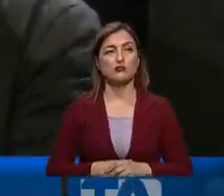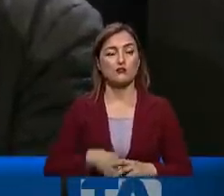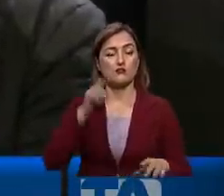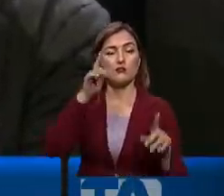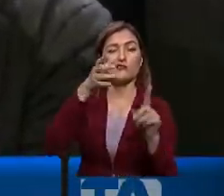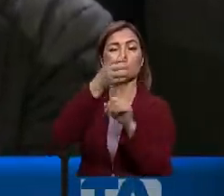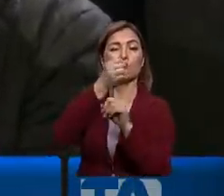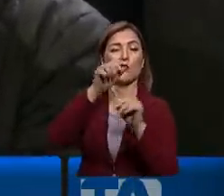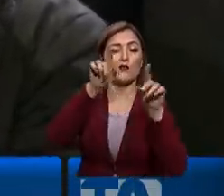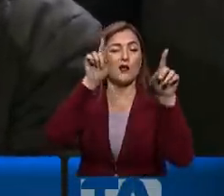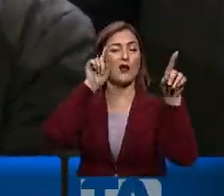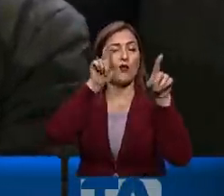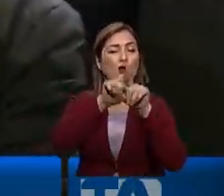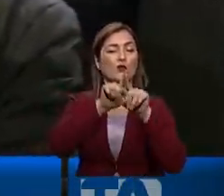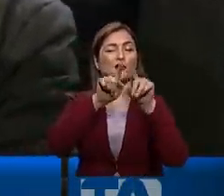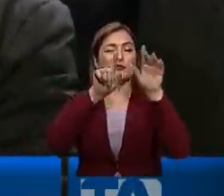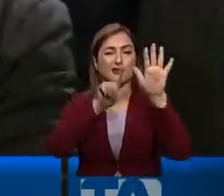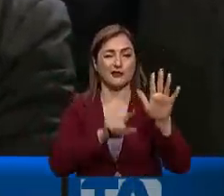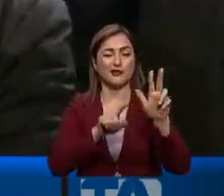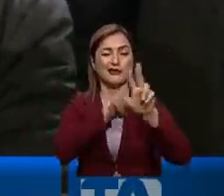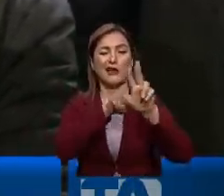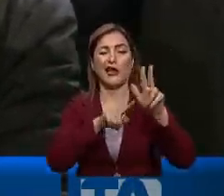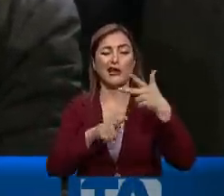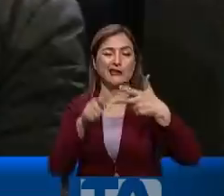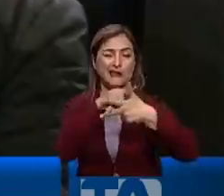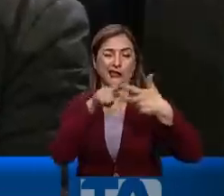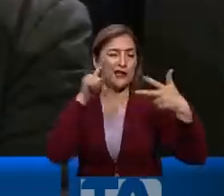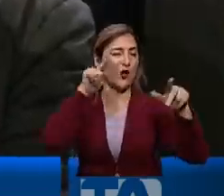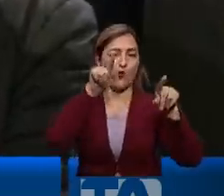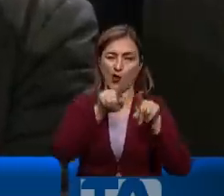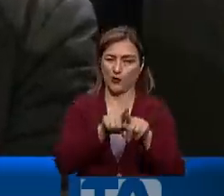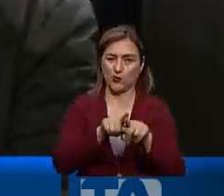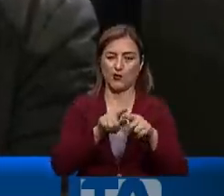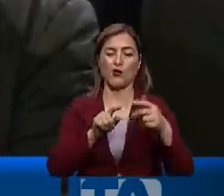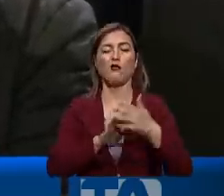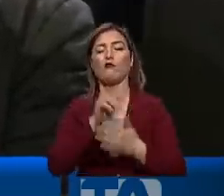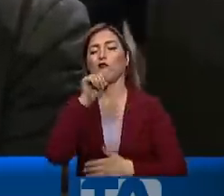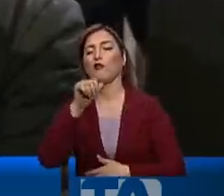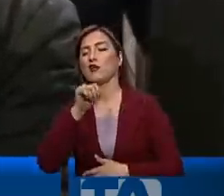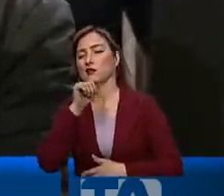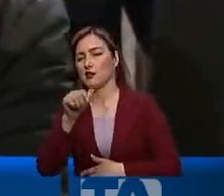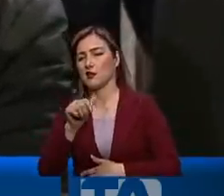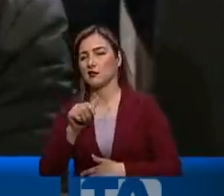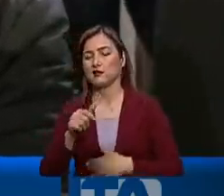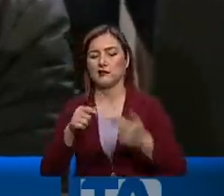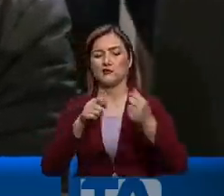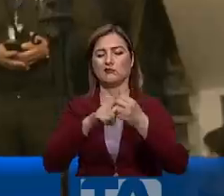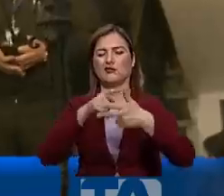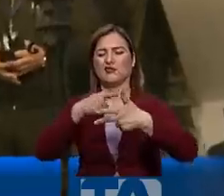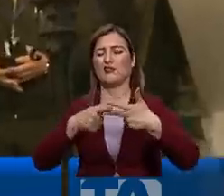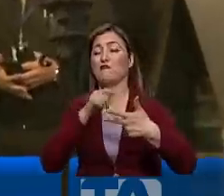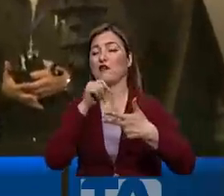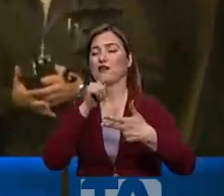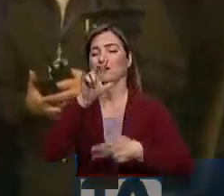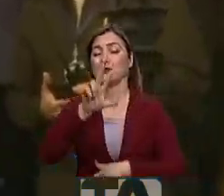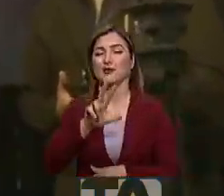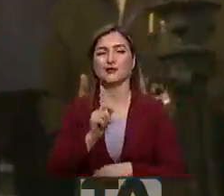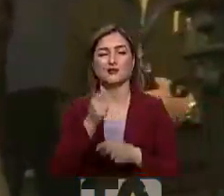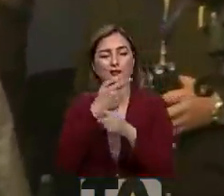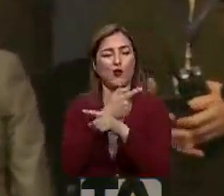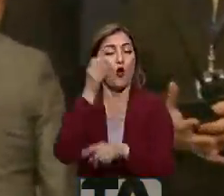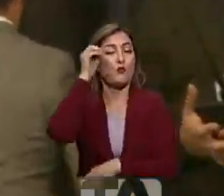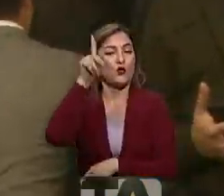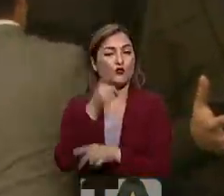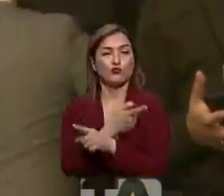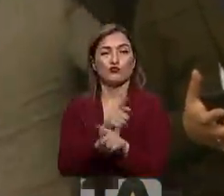3 acuerdos de 6 puntos que han sido planteados. Tenemos todavía unas diferencias de opinión. Y los puntos en